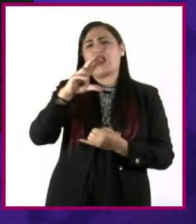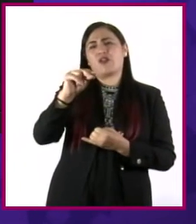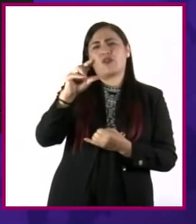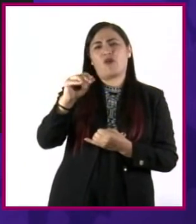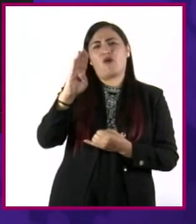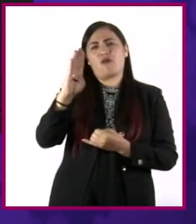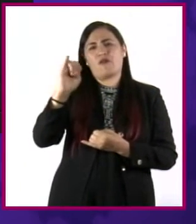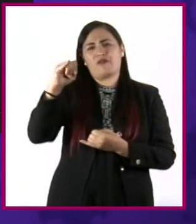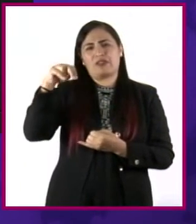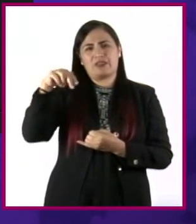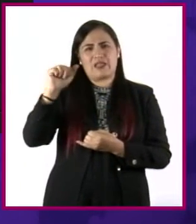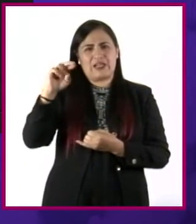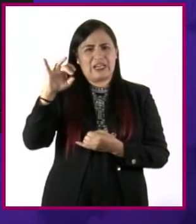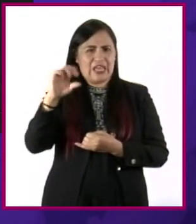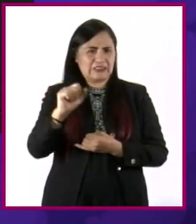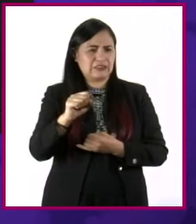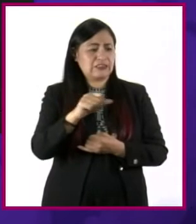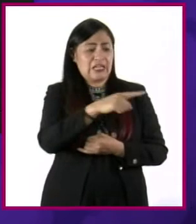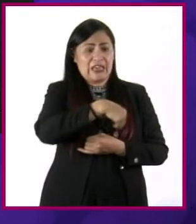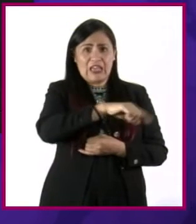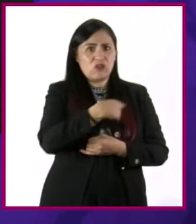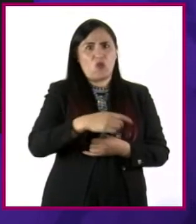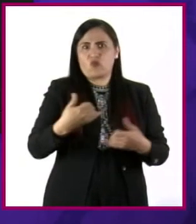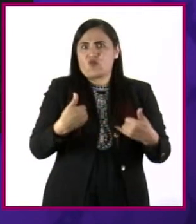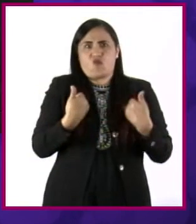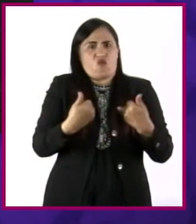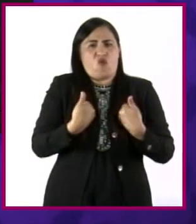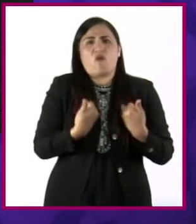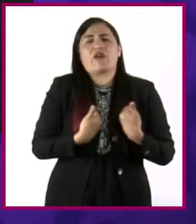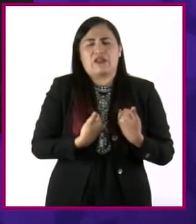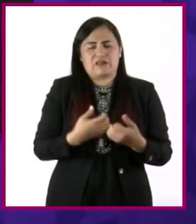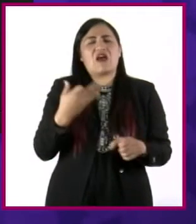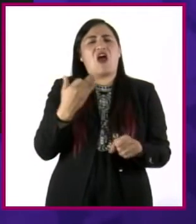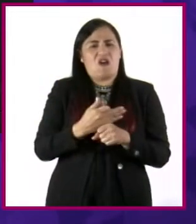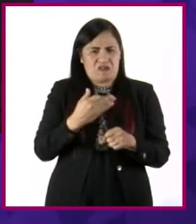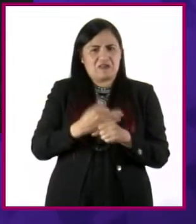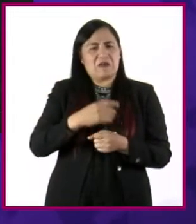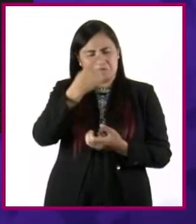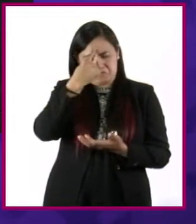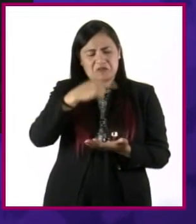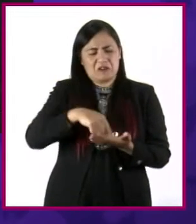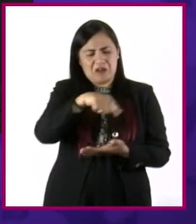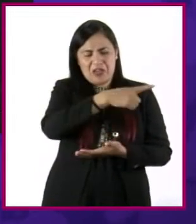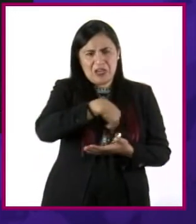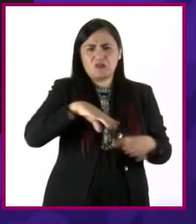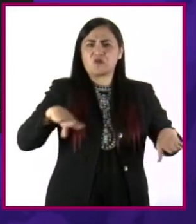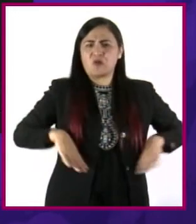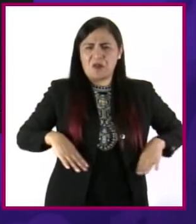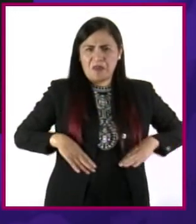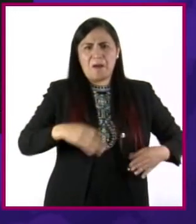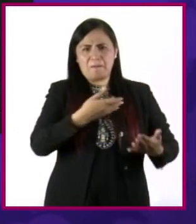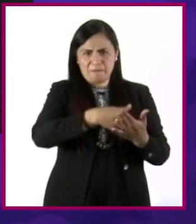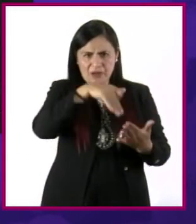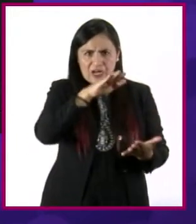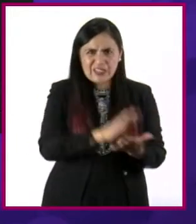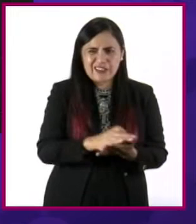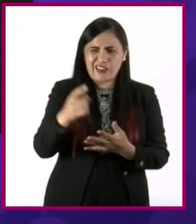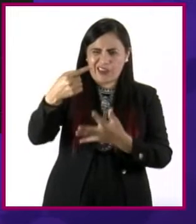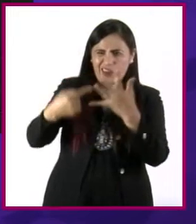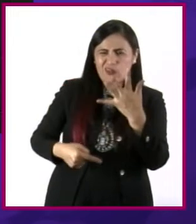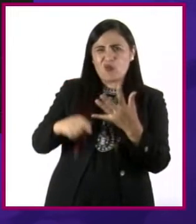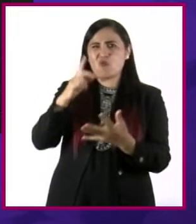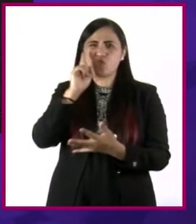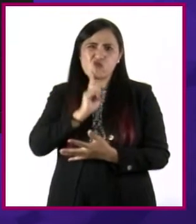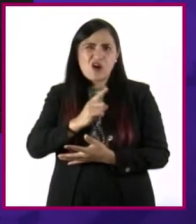mayoritariamente jóvenes, es decir, creo que la juventud ha dado cuenta de que es muy valiente, de que está en contra de los roles y estereotipos de